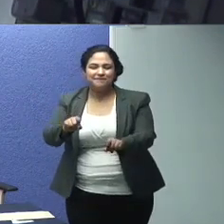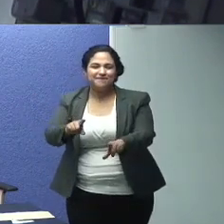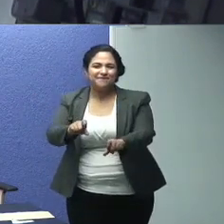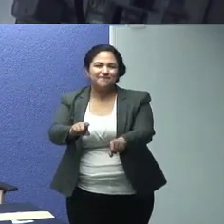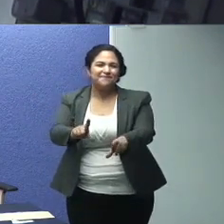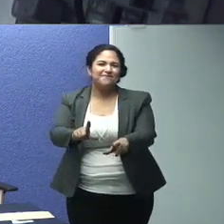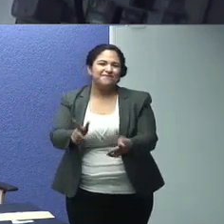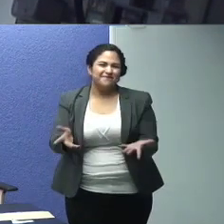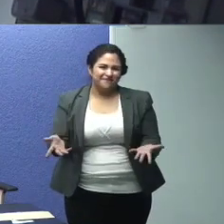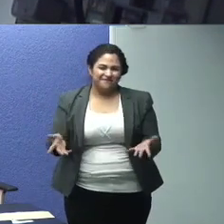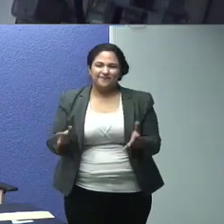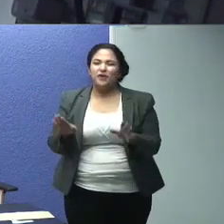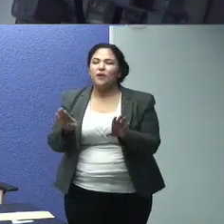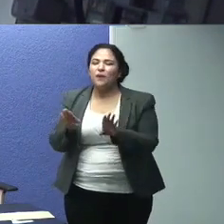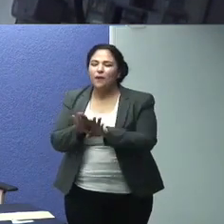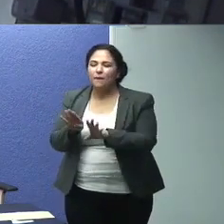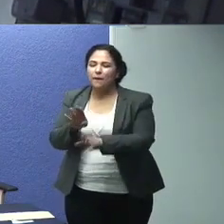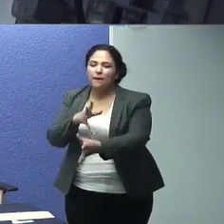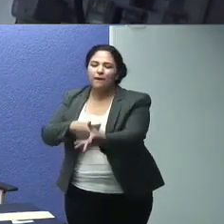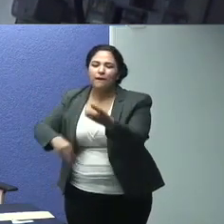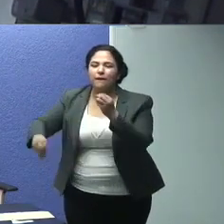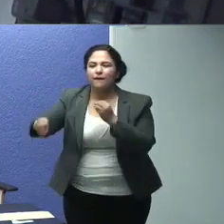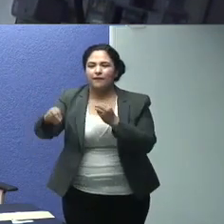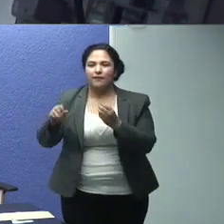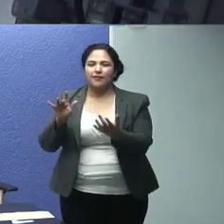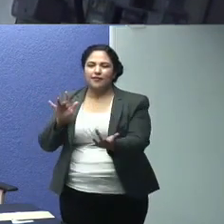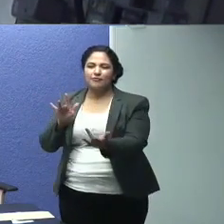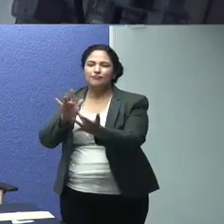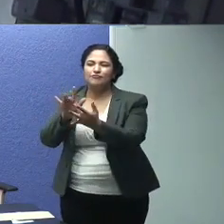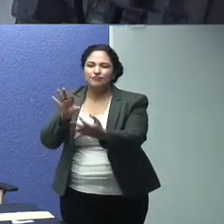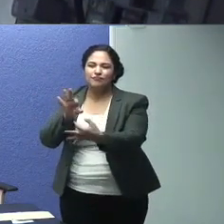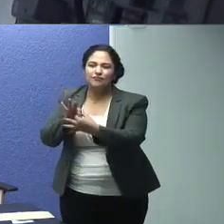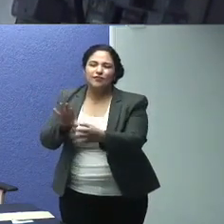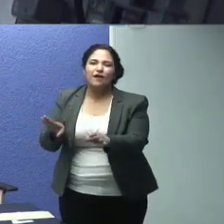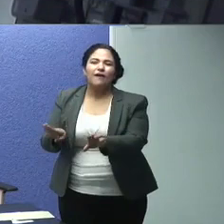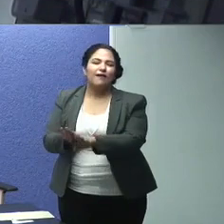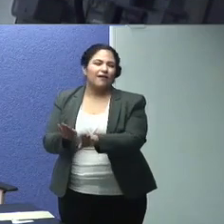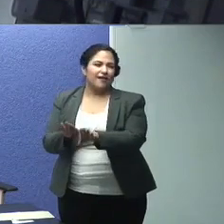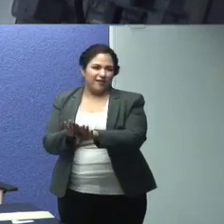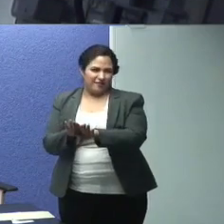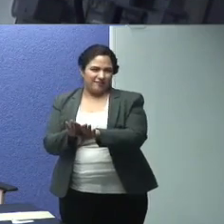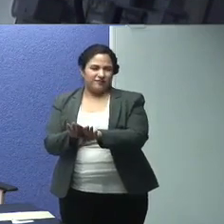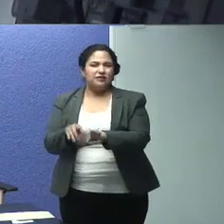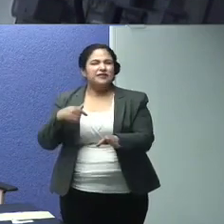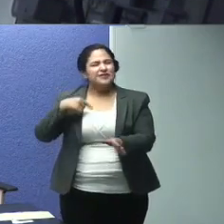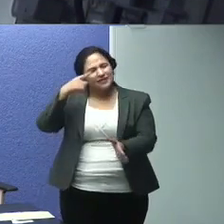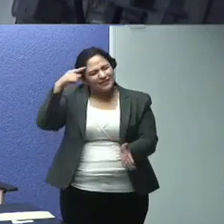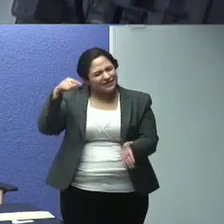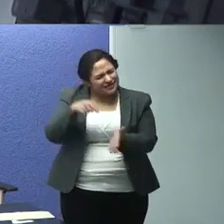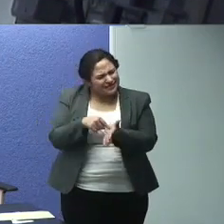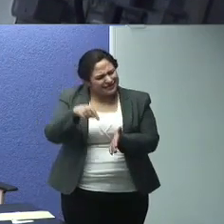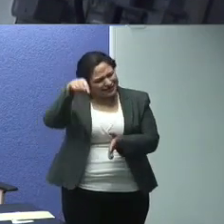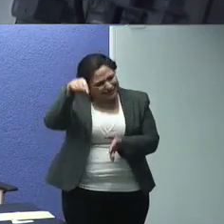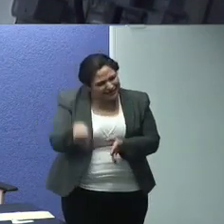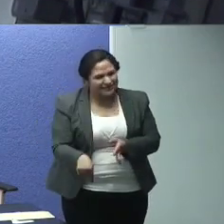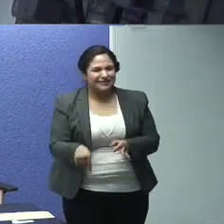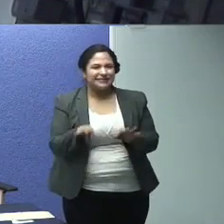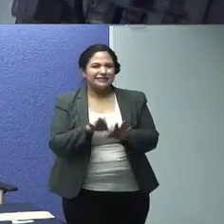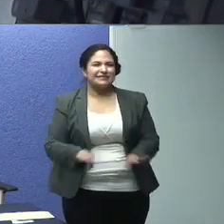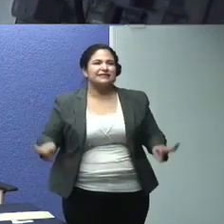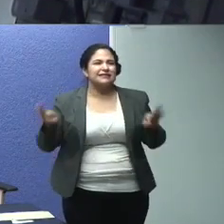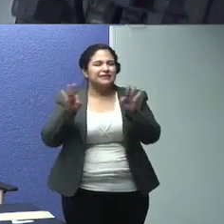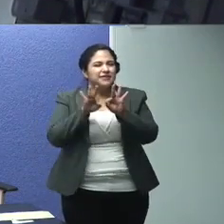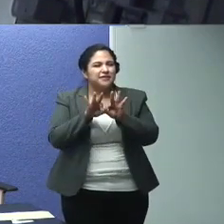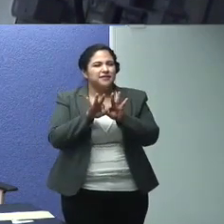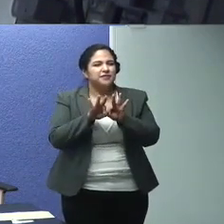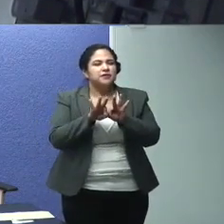de acercamiento y de, creo que aquí tendríamos que hacer muy clara la conciencia de que el